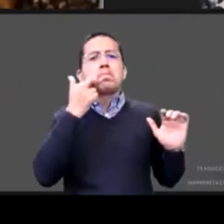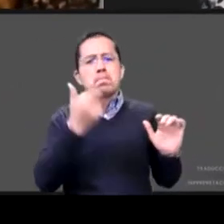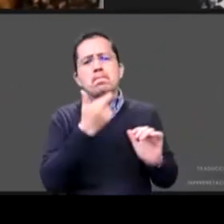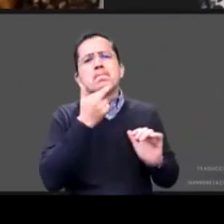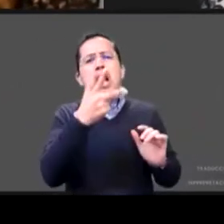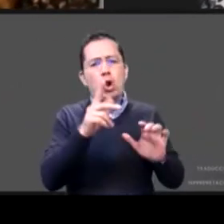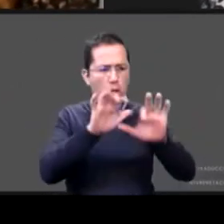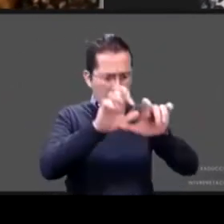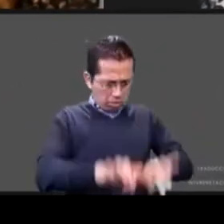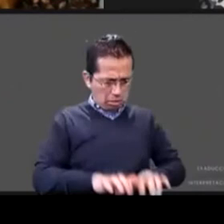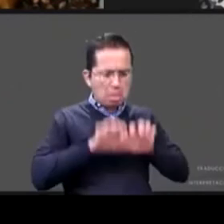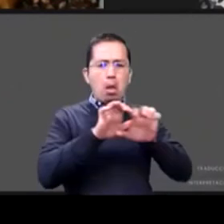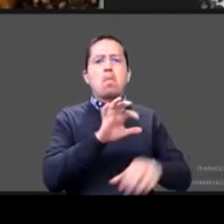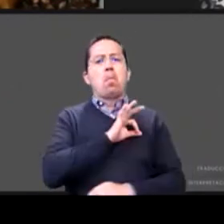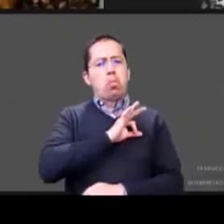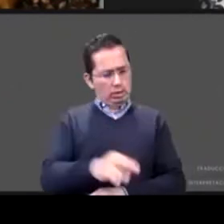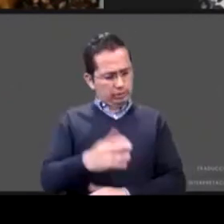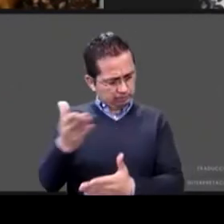puede hablar,